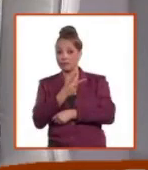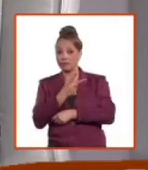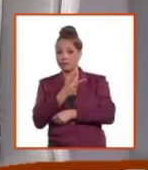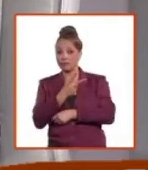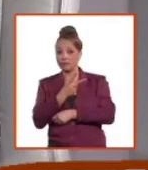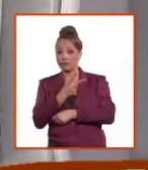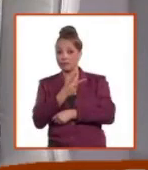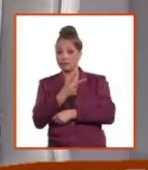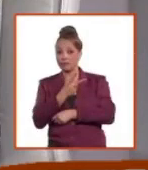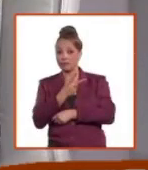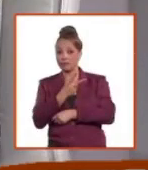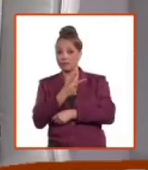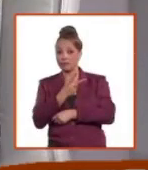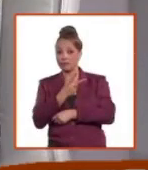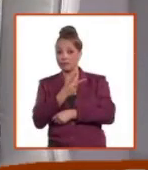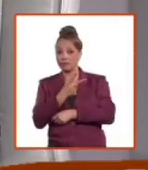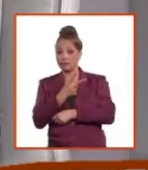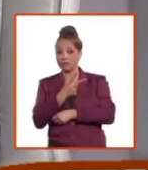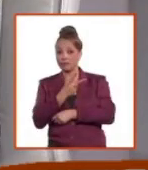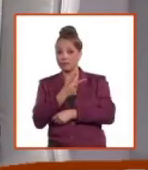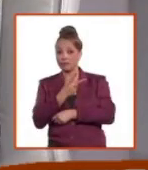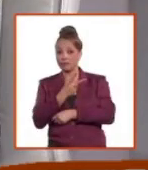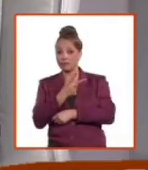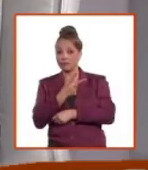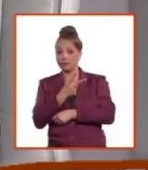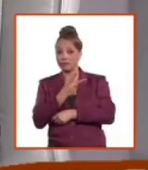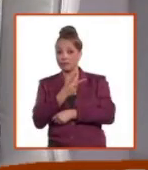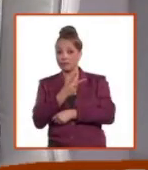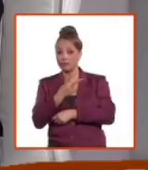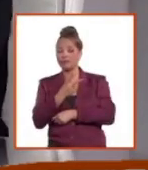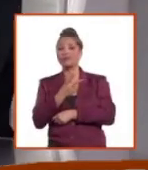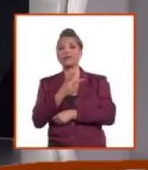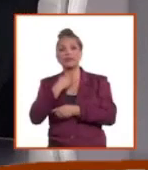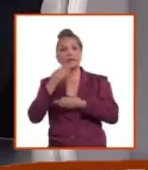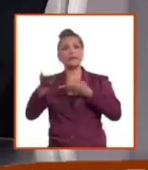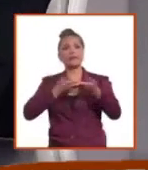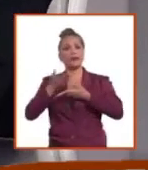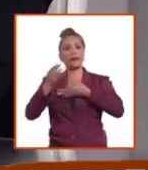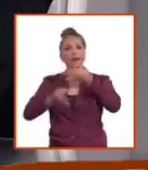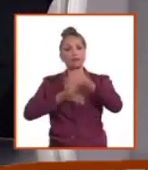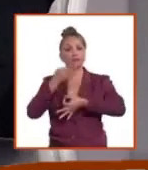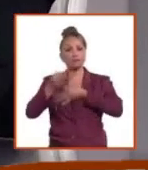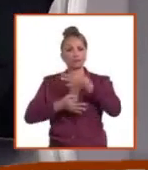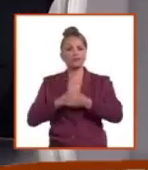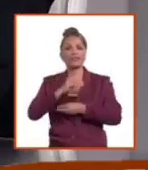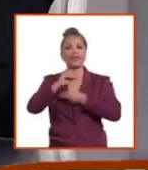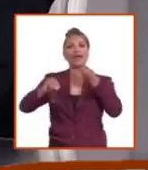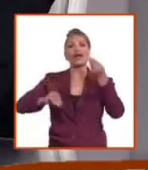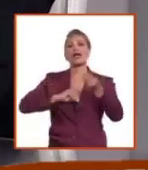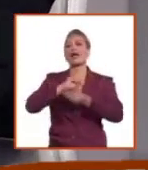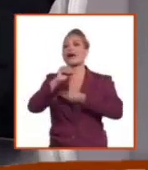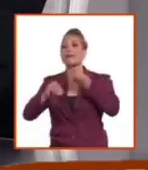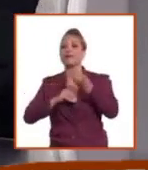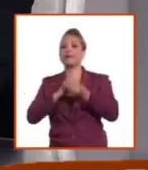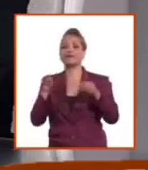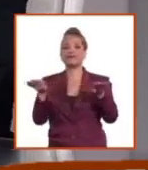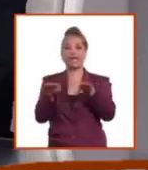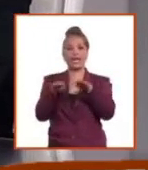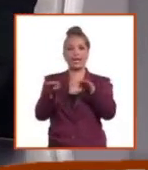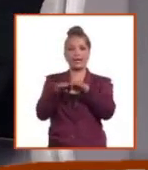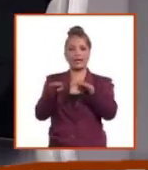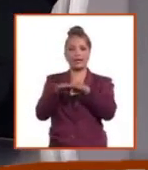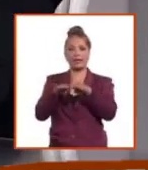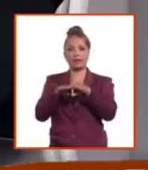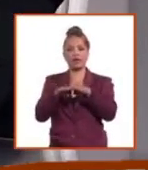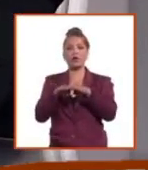hablando pero pero socialista no verdad y con el estado centralizando tu ojo un mercado cambiario que a operaciones en los dos sentidos operaciones de